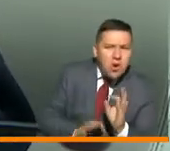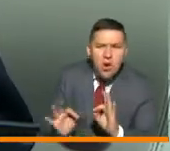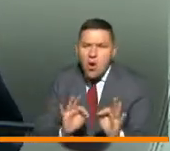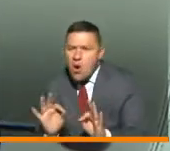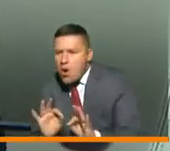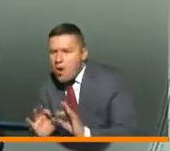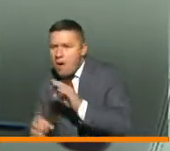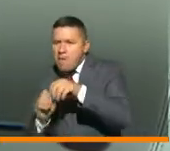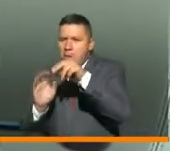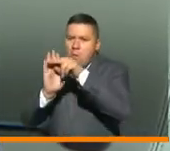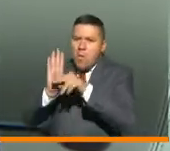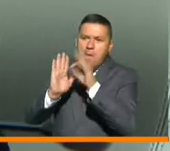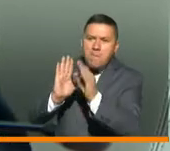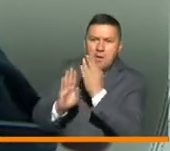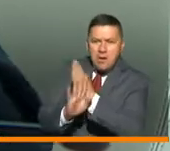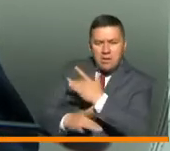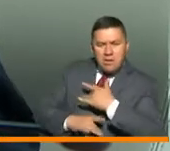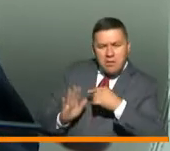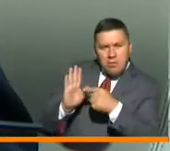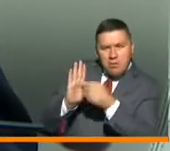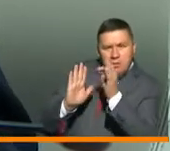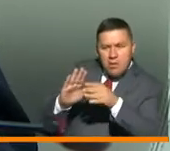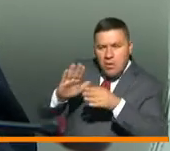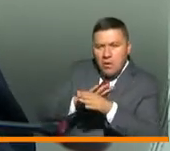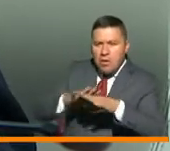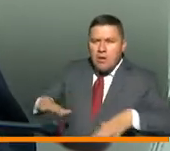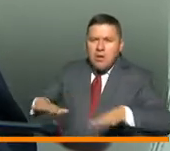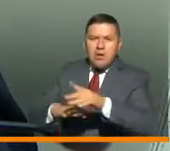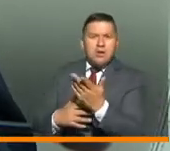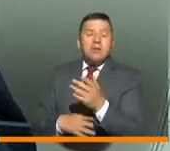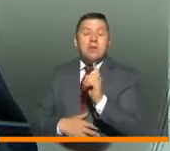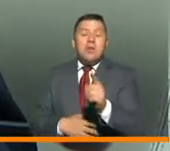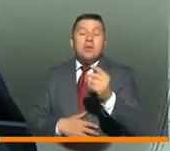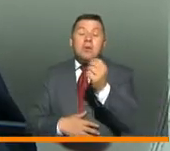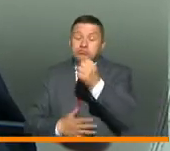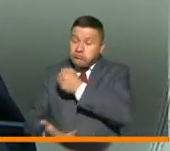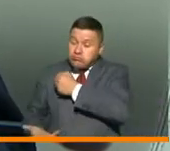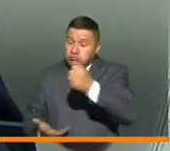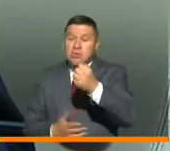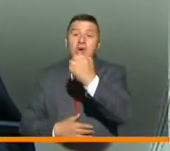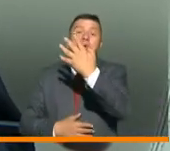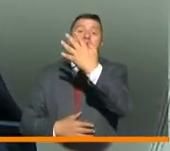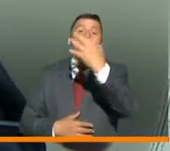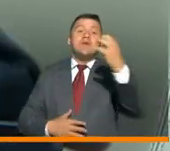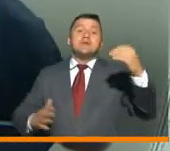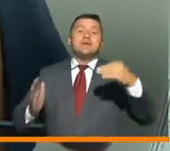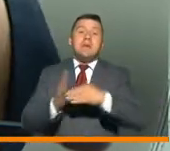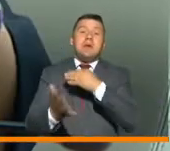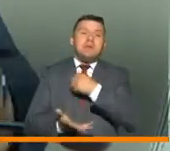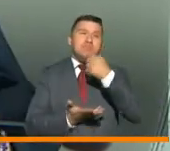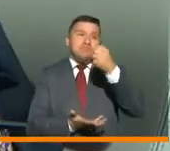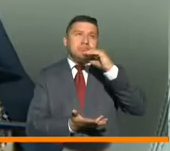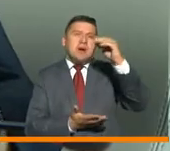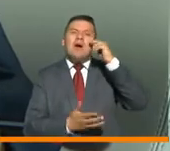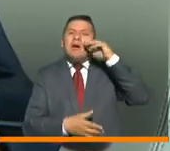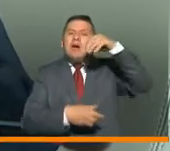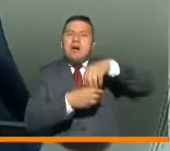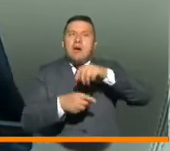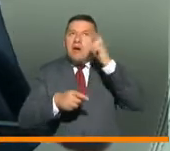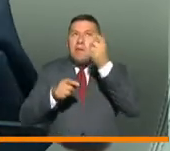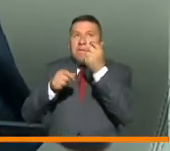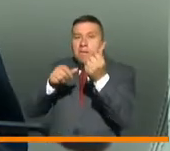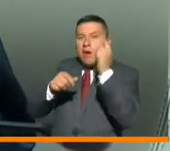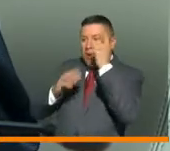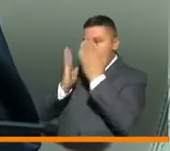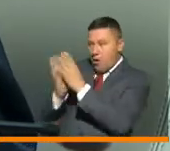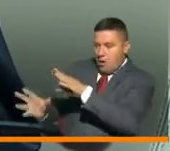las dos cosas, presidente, van de la mano. Recordemos que son más de 400,000 millones a todas las instituciones del país para protocolos de bioseguridad.